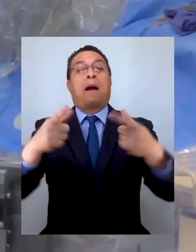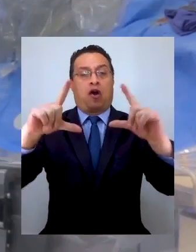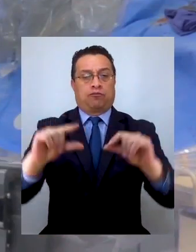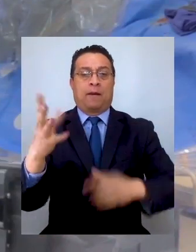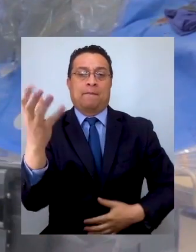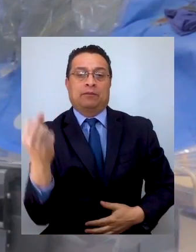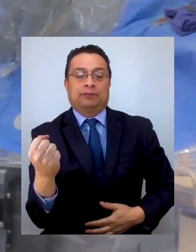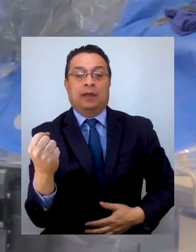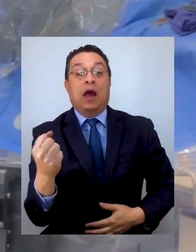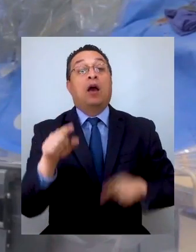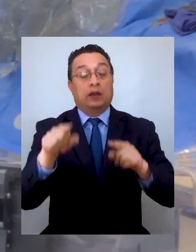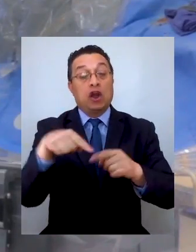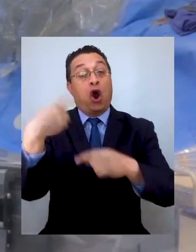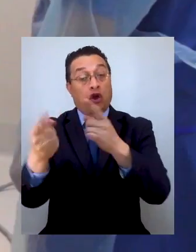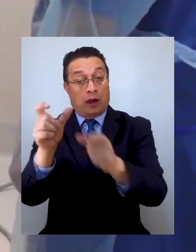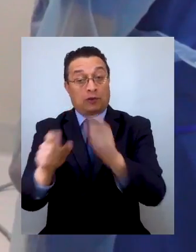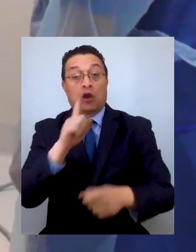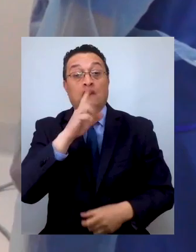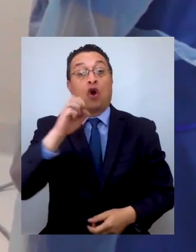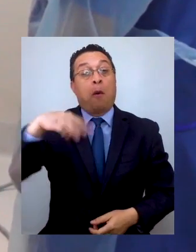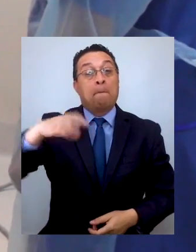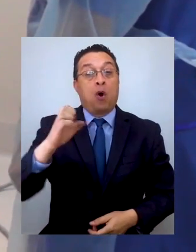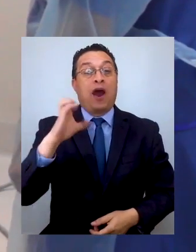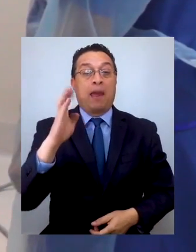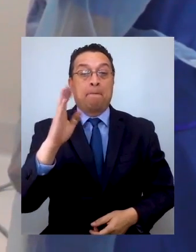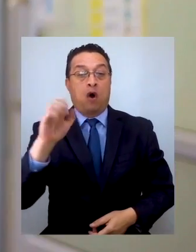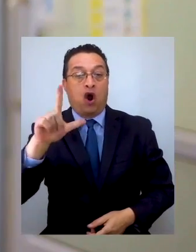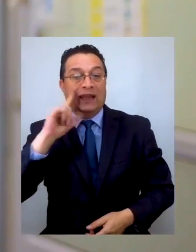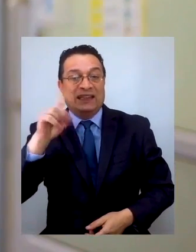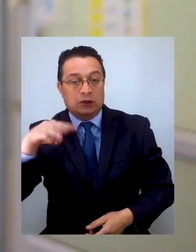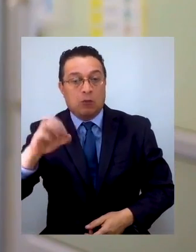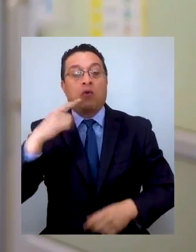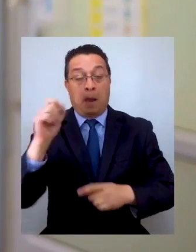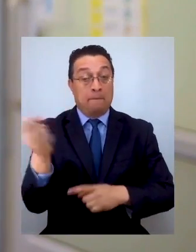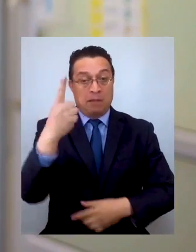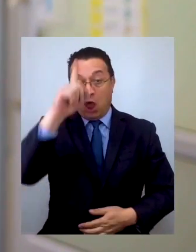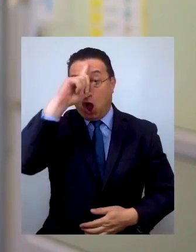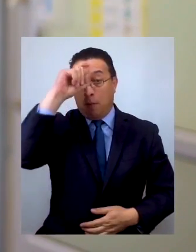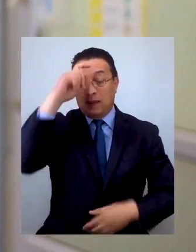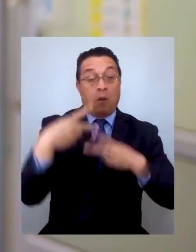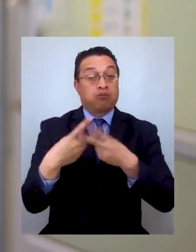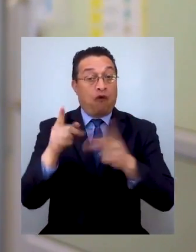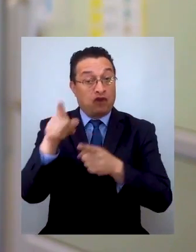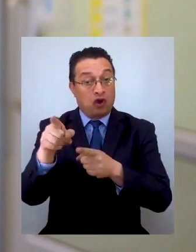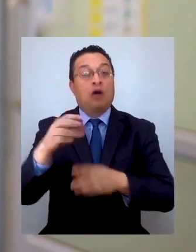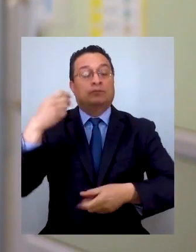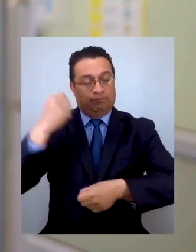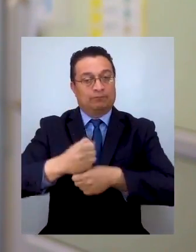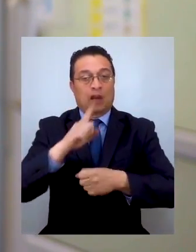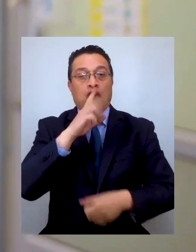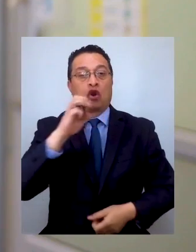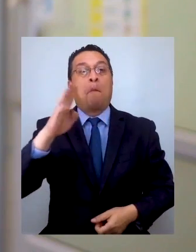y menores costos. También se trataron 8 pacientes con tromboembolismo pulmonar masivo, siendo el primer hospital público donde se